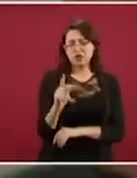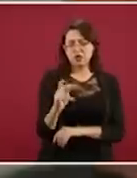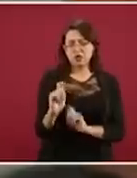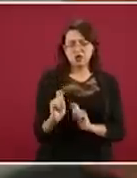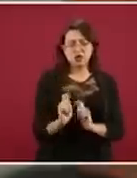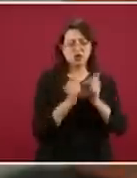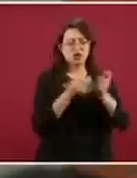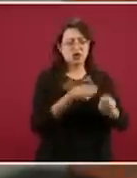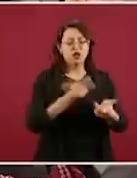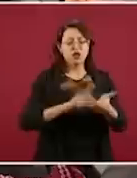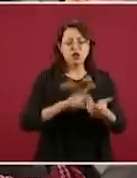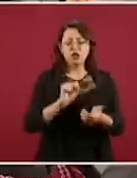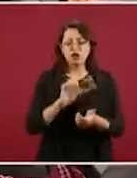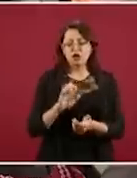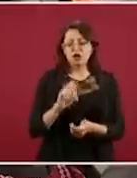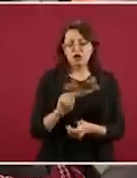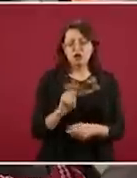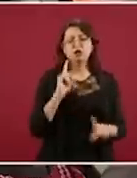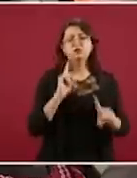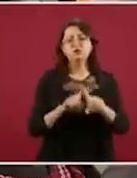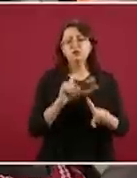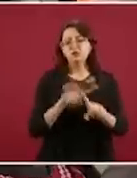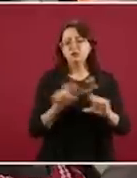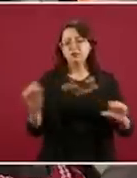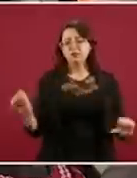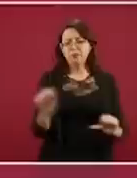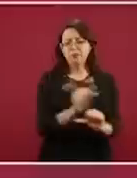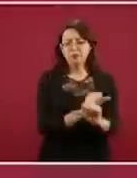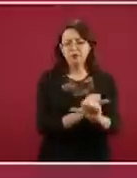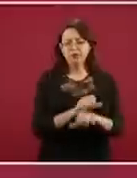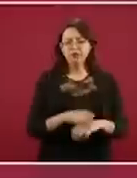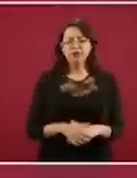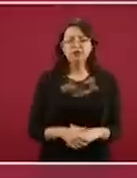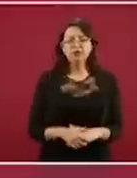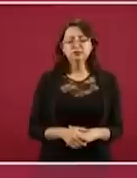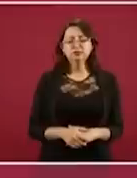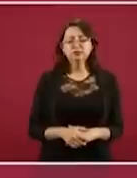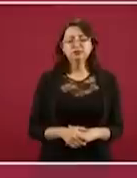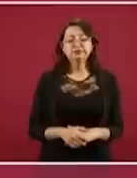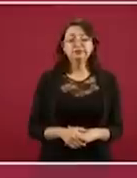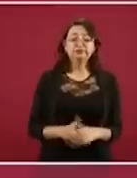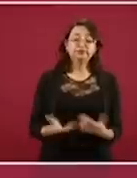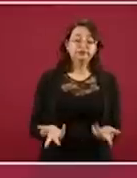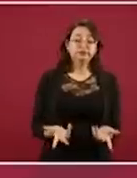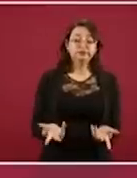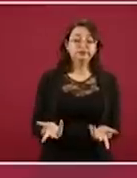Servicio de Administración Tributaria. Todavía, hasta ayer